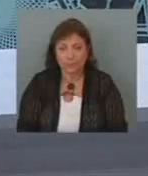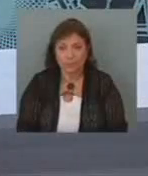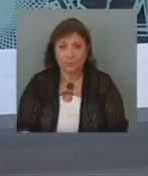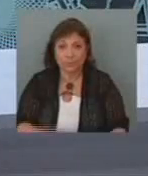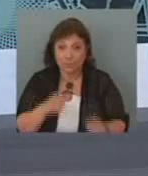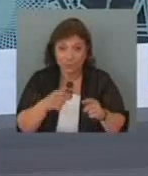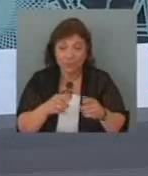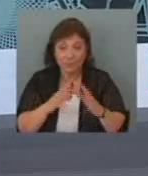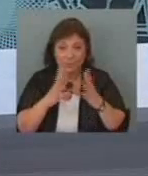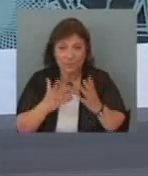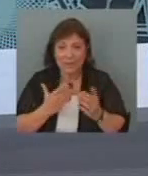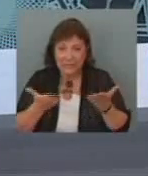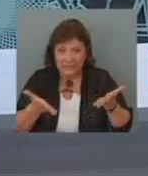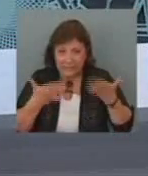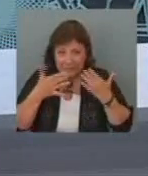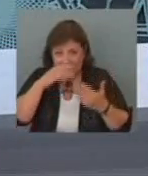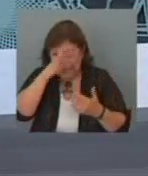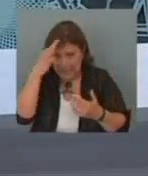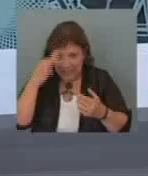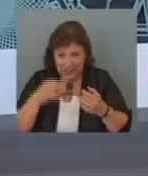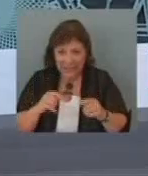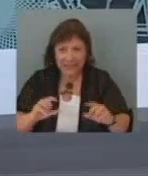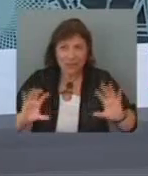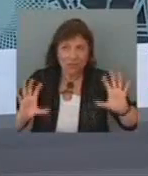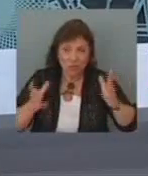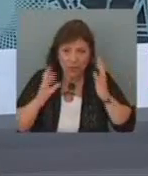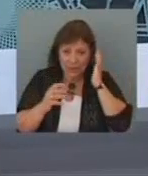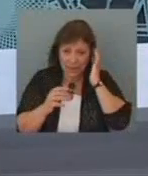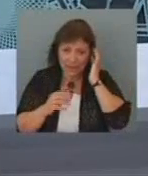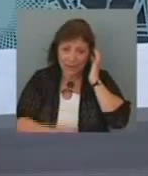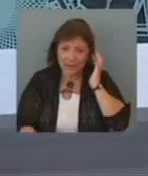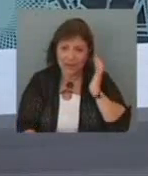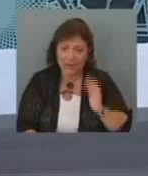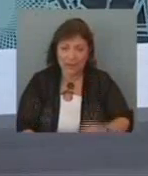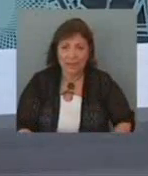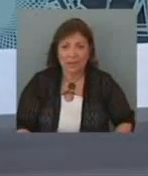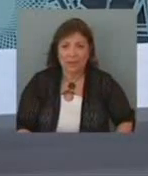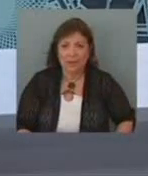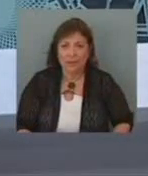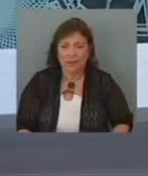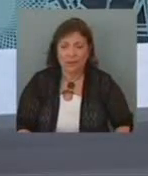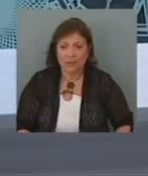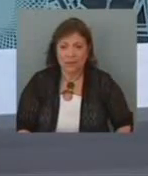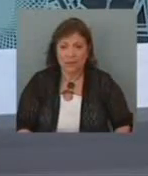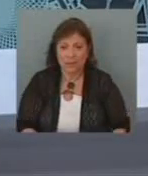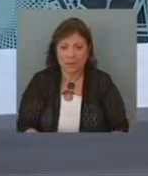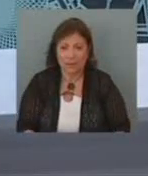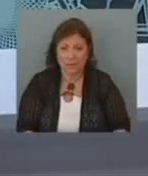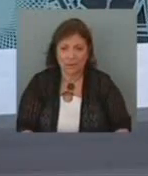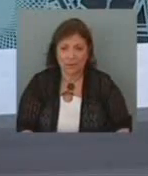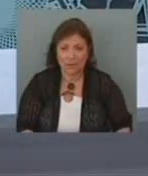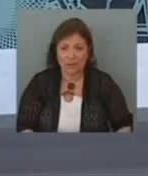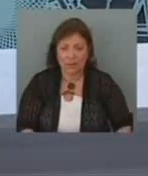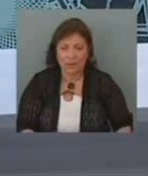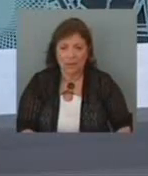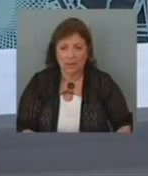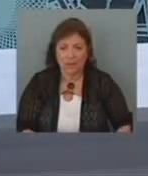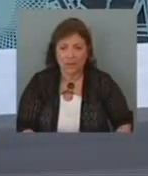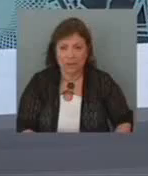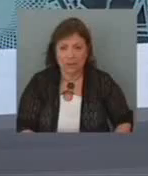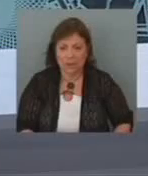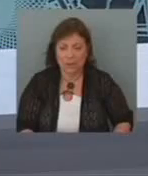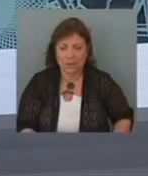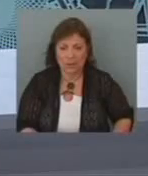Y con las altas temperaturas llegan los incendios. Un incendio de unas 8 hectáreas se produjo en la colonia Berro. Hubo evacuados, pero